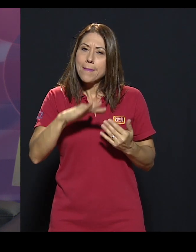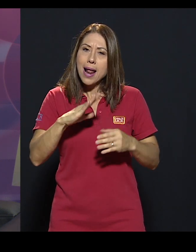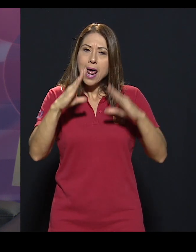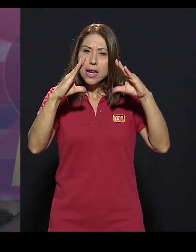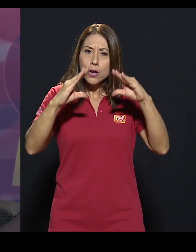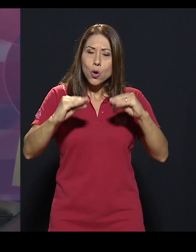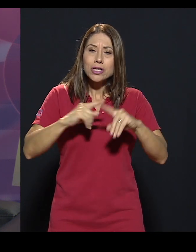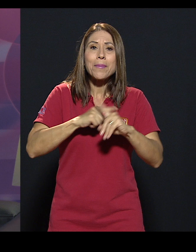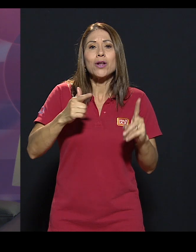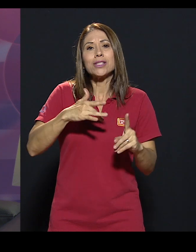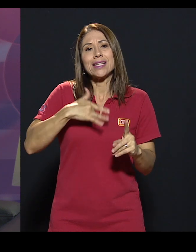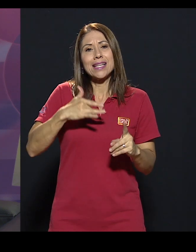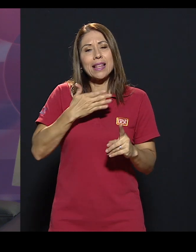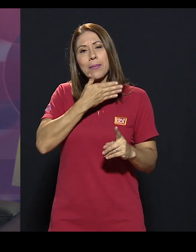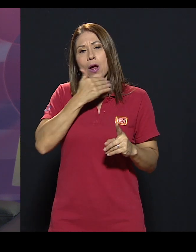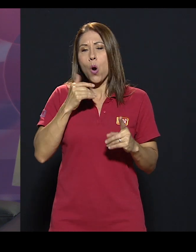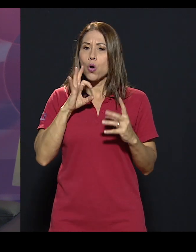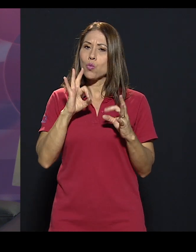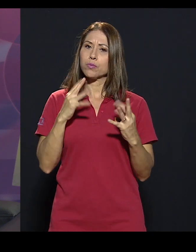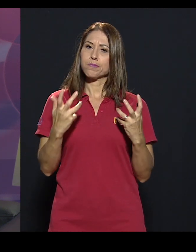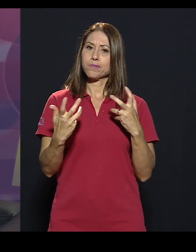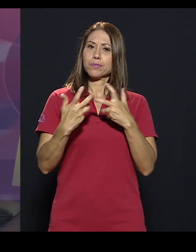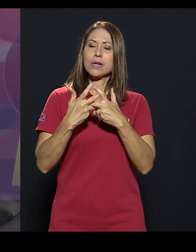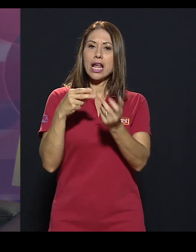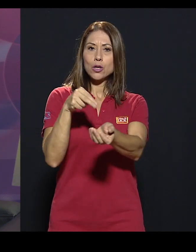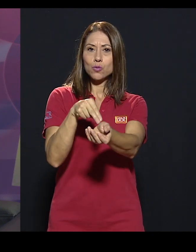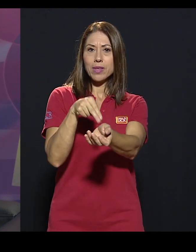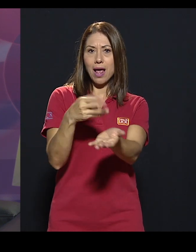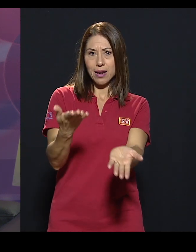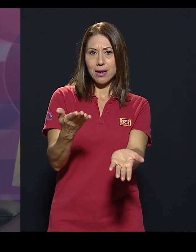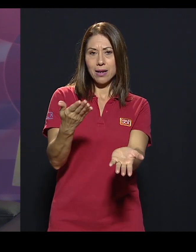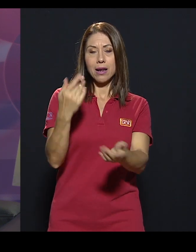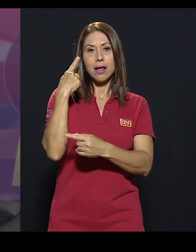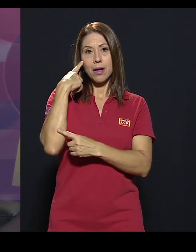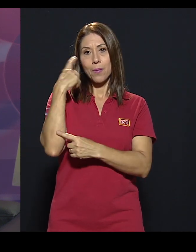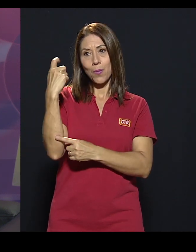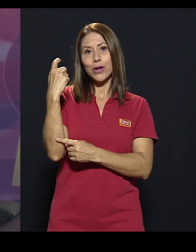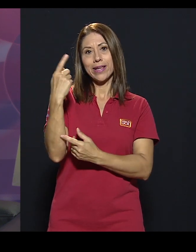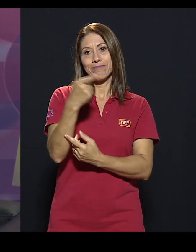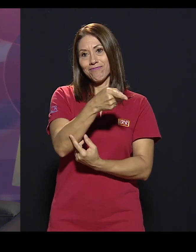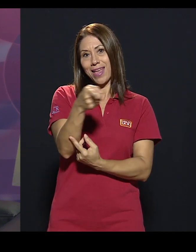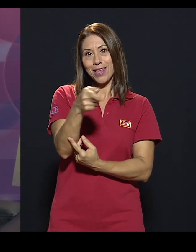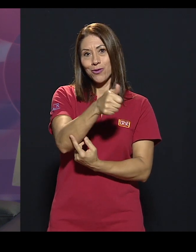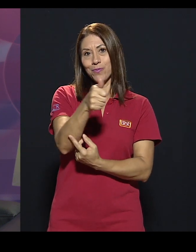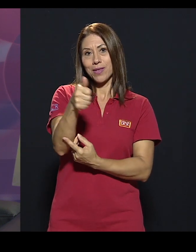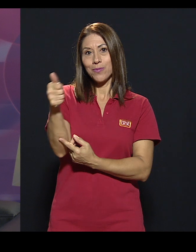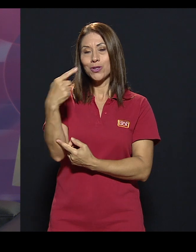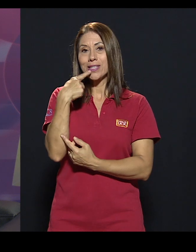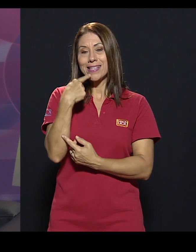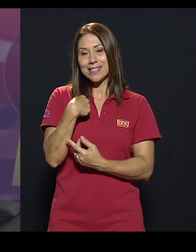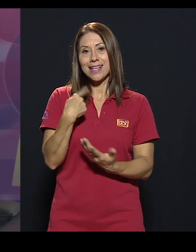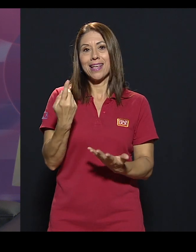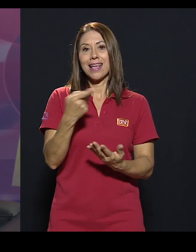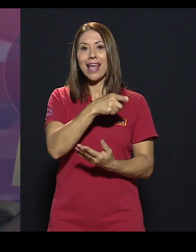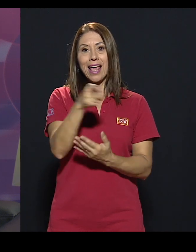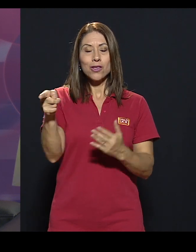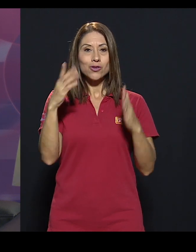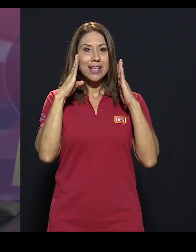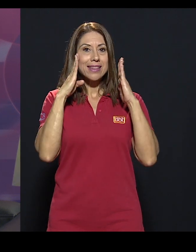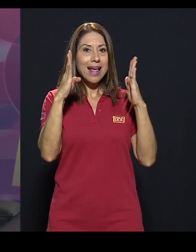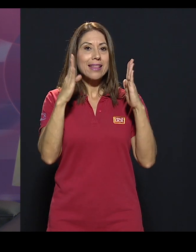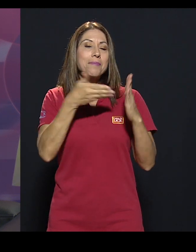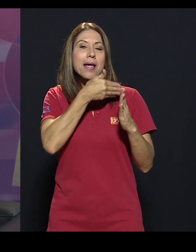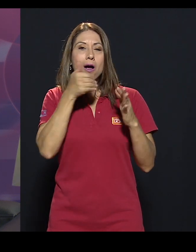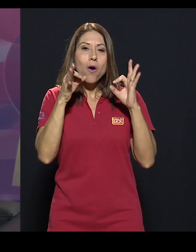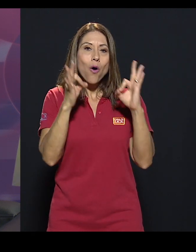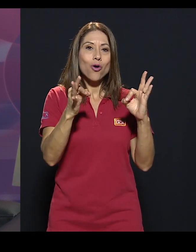que se sienten más a gusto en el hospital, porque son, de acuerdo con lo que nos dicen, que son mejor tratadas que